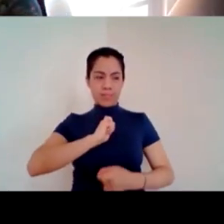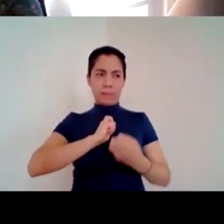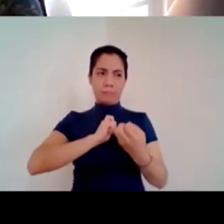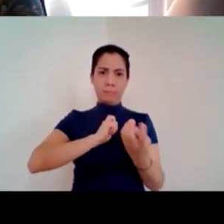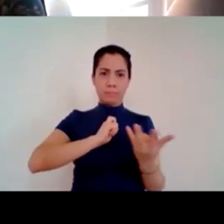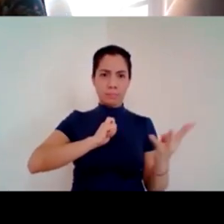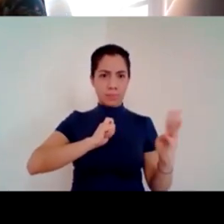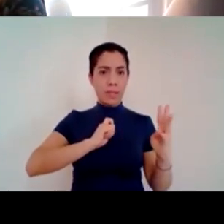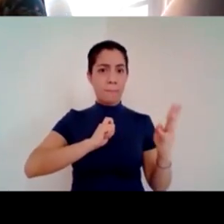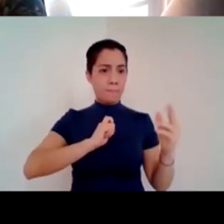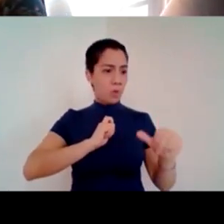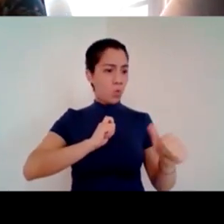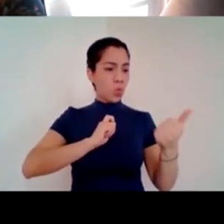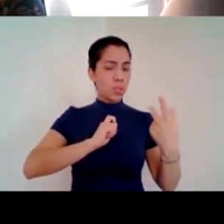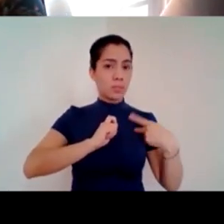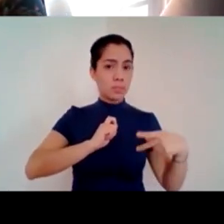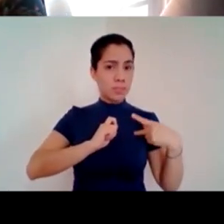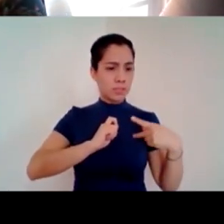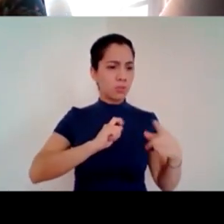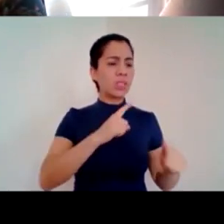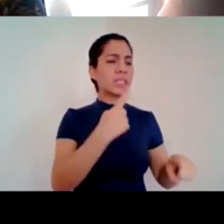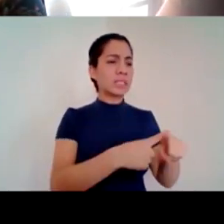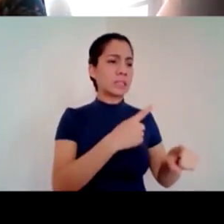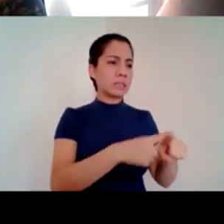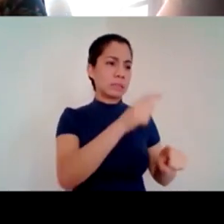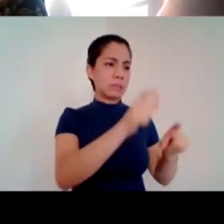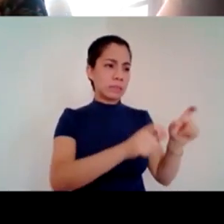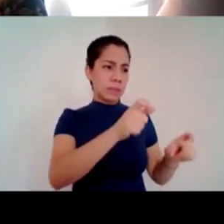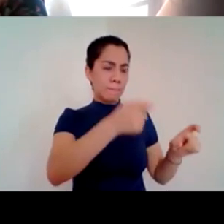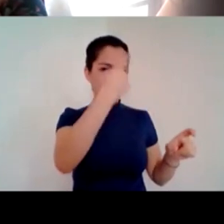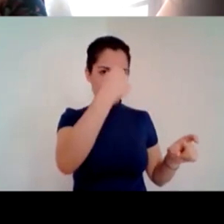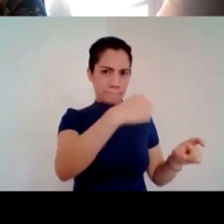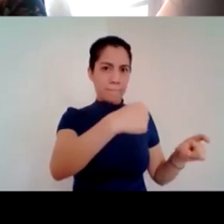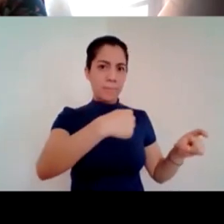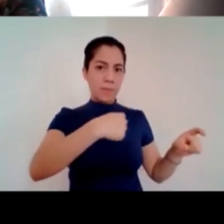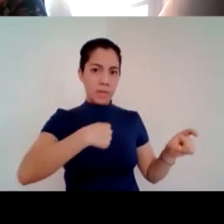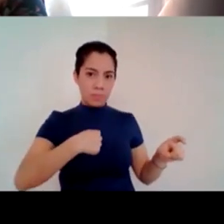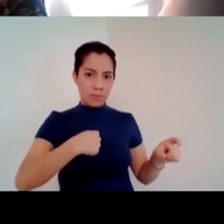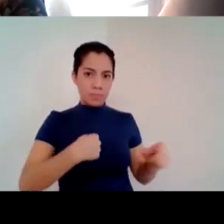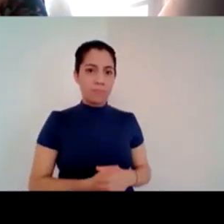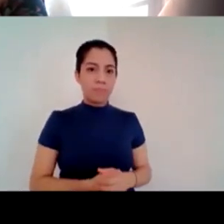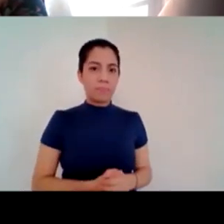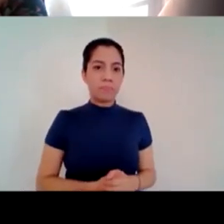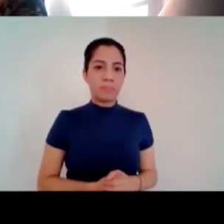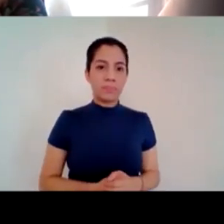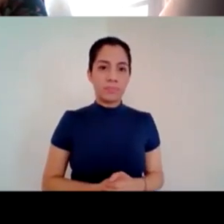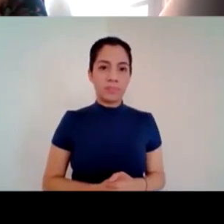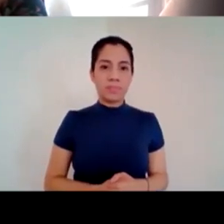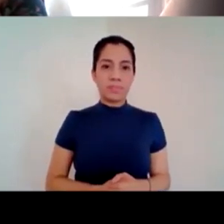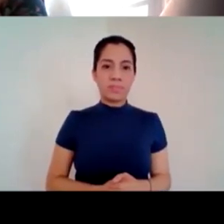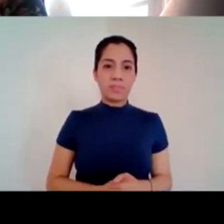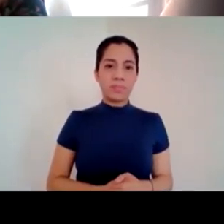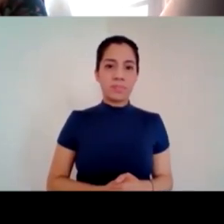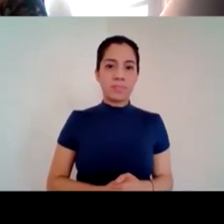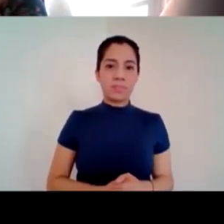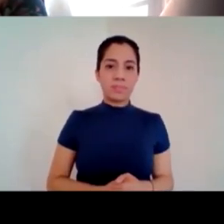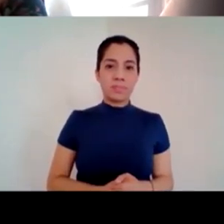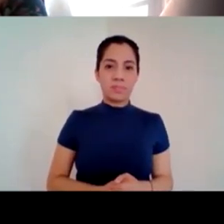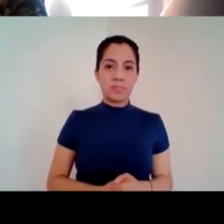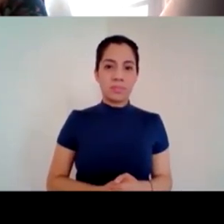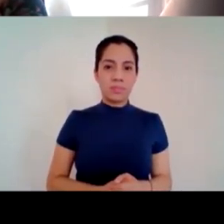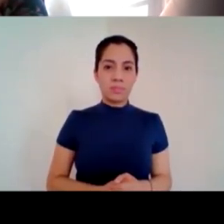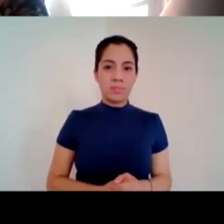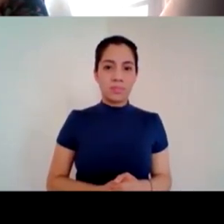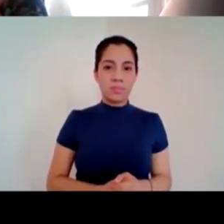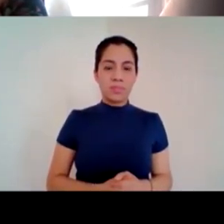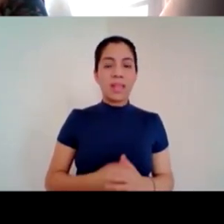siendo los demás para mí? Alejandro dos minutos es lo que te voy a pedir gracias me cortas nomás porque